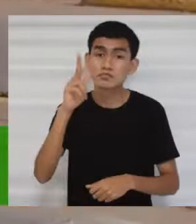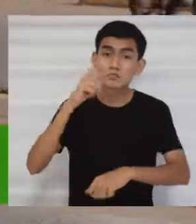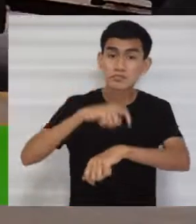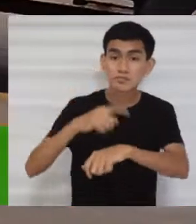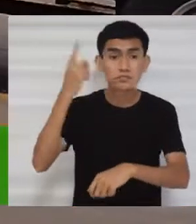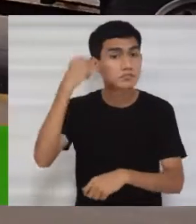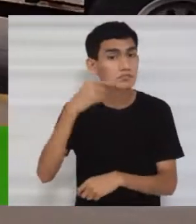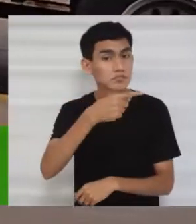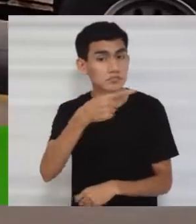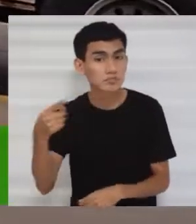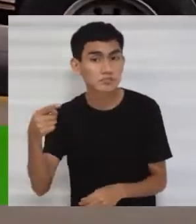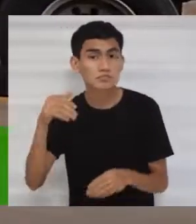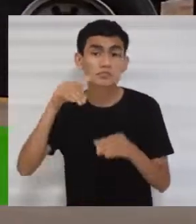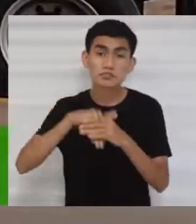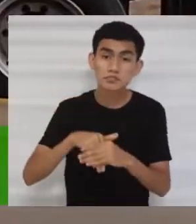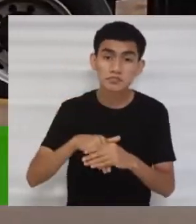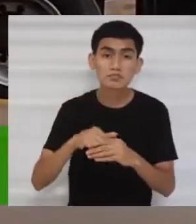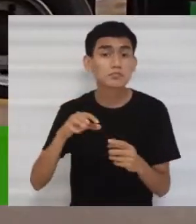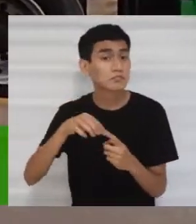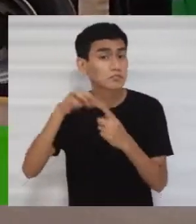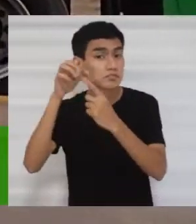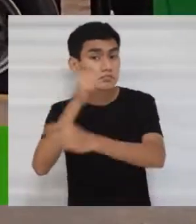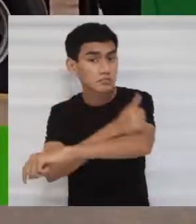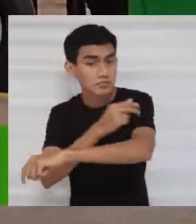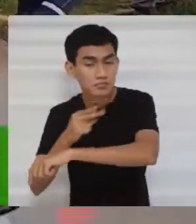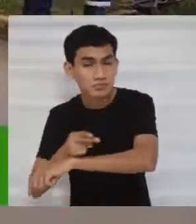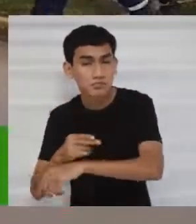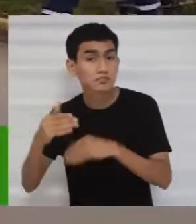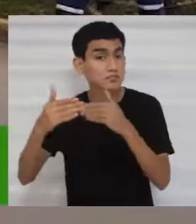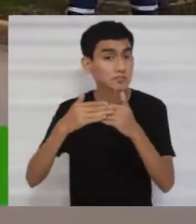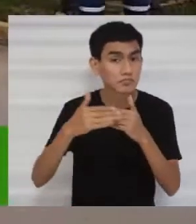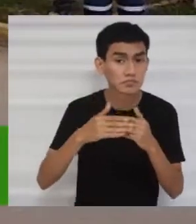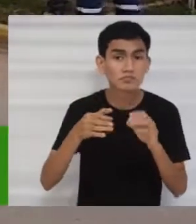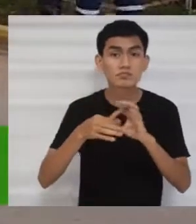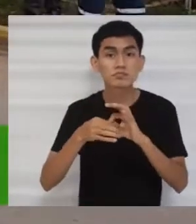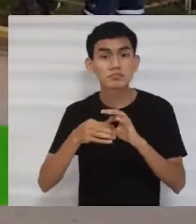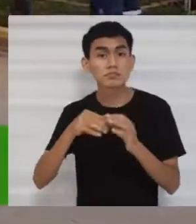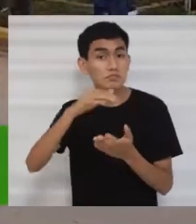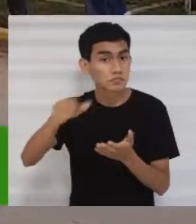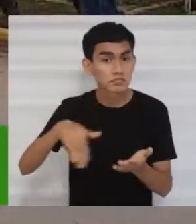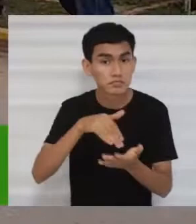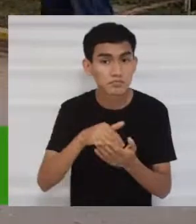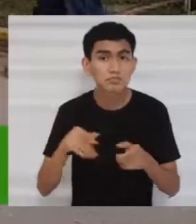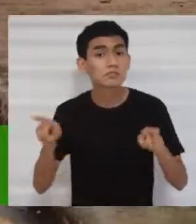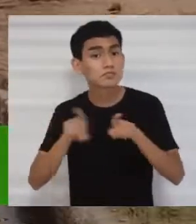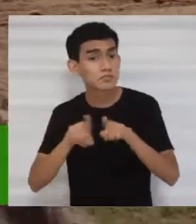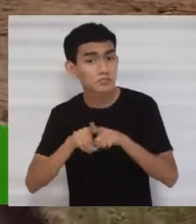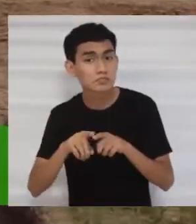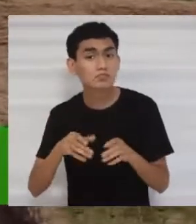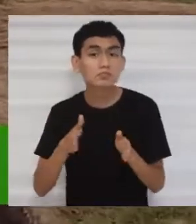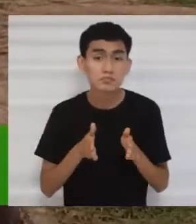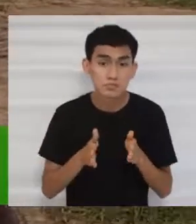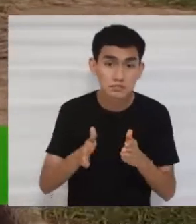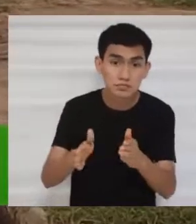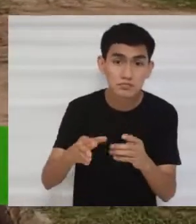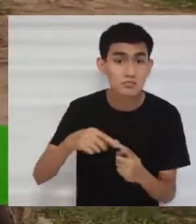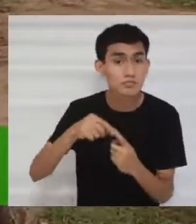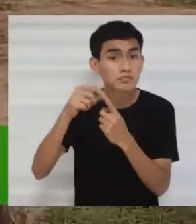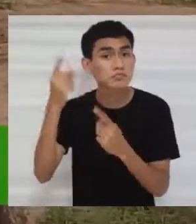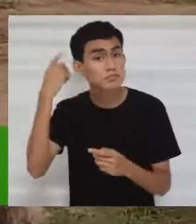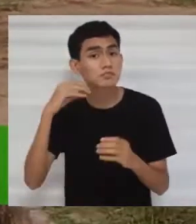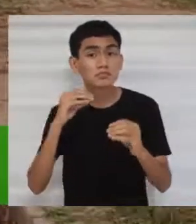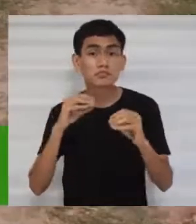principales asentamientos humanos que están en el casco urbano. Además, se priorizarán las vías principales para hacer un trabajo